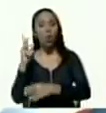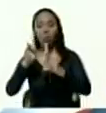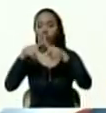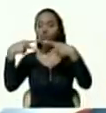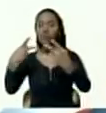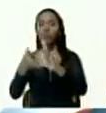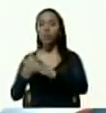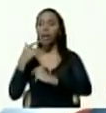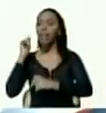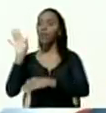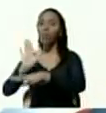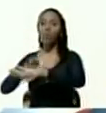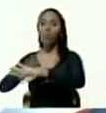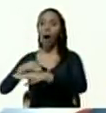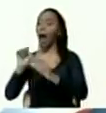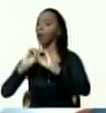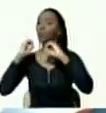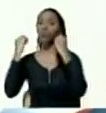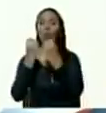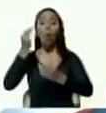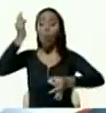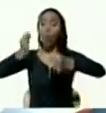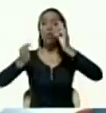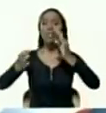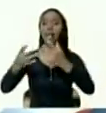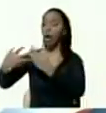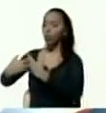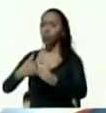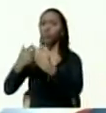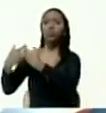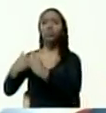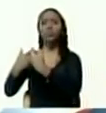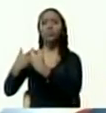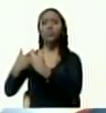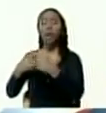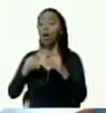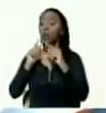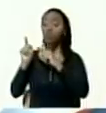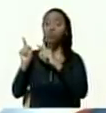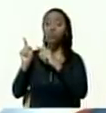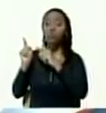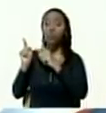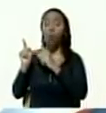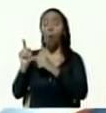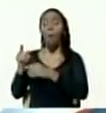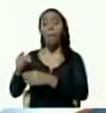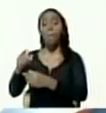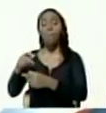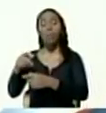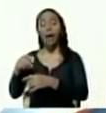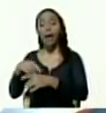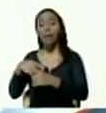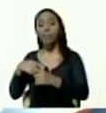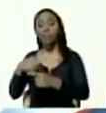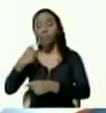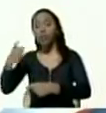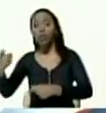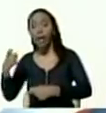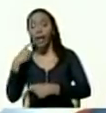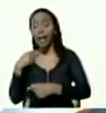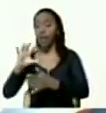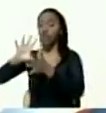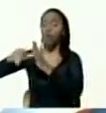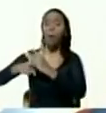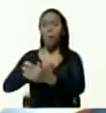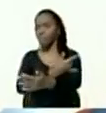le dijo al Departamento de Justicia de los Estados Unidos de Norteamérica que su cliente, es decir, Alejandro Betancourt López, que se robó miles de millones de